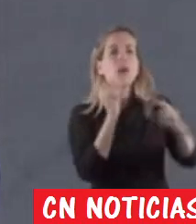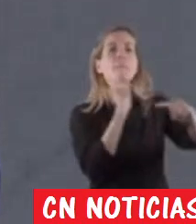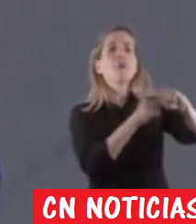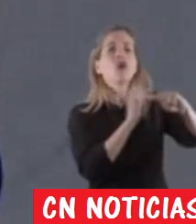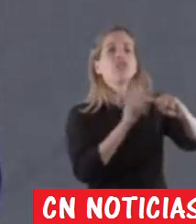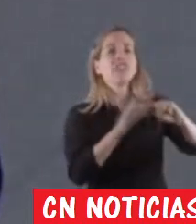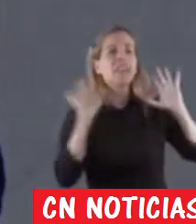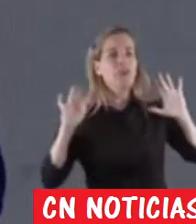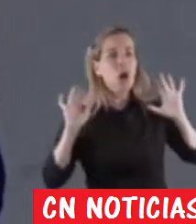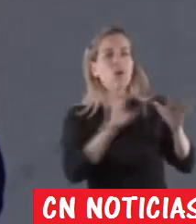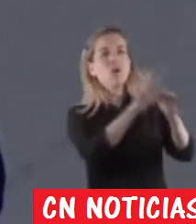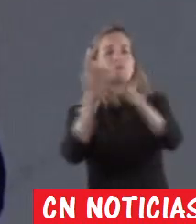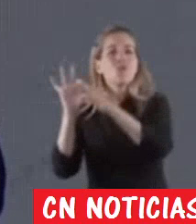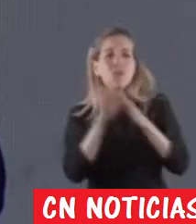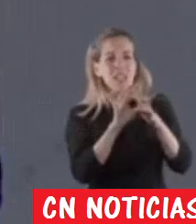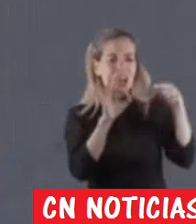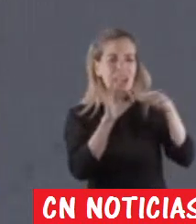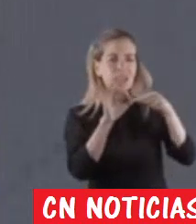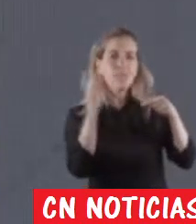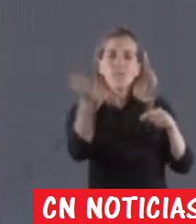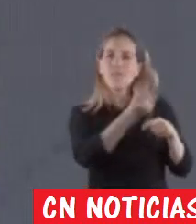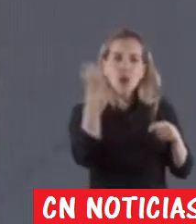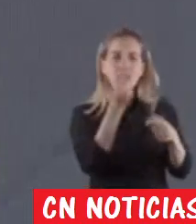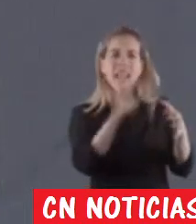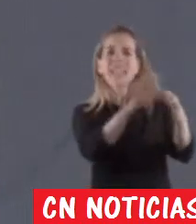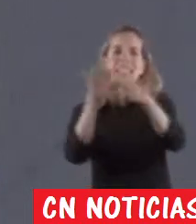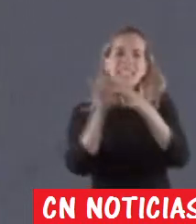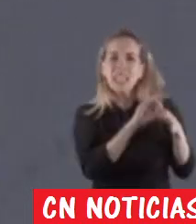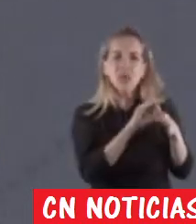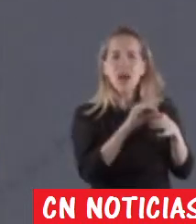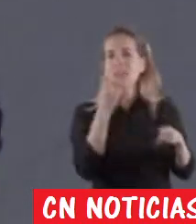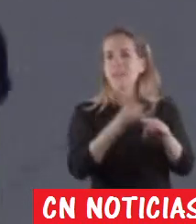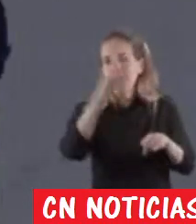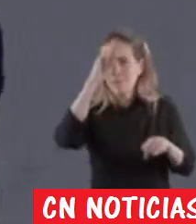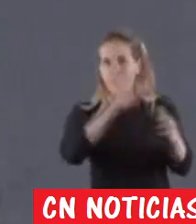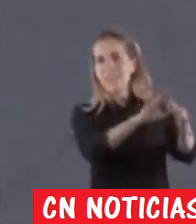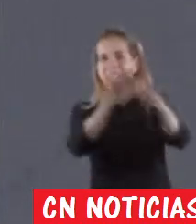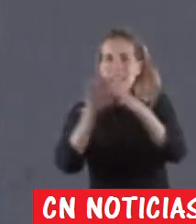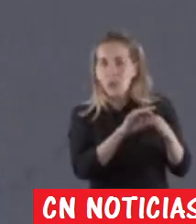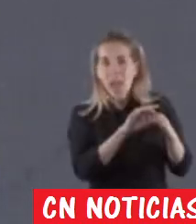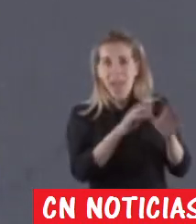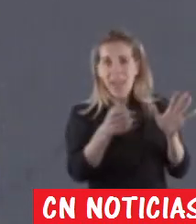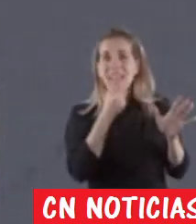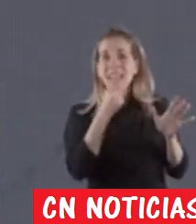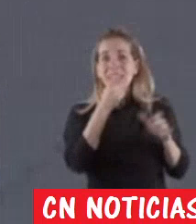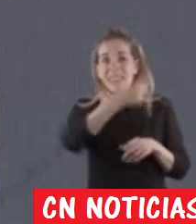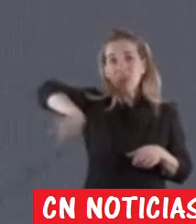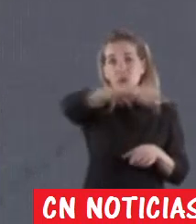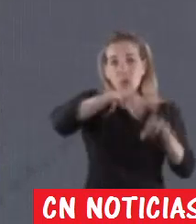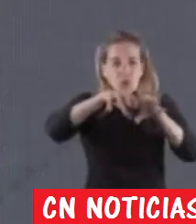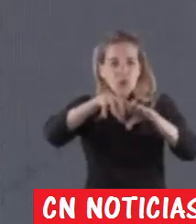de la unidad es un valor muy importante y que el valor de la unidad no debemos perderlo nunca, porque cuando nosotros nos